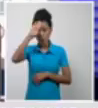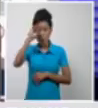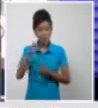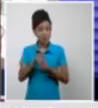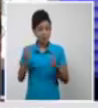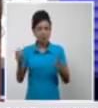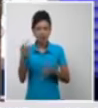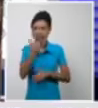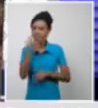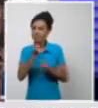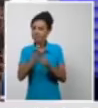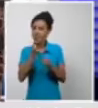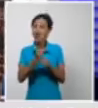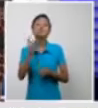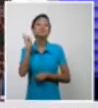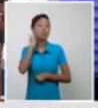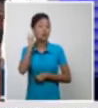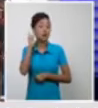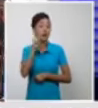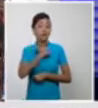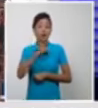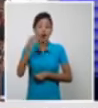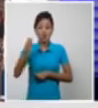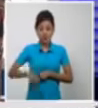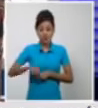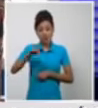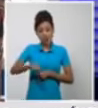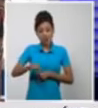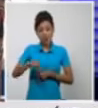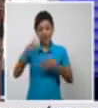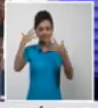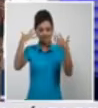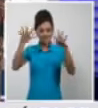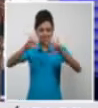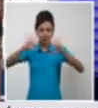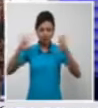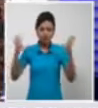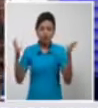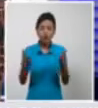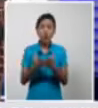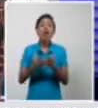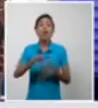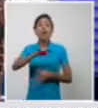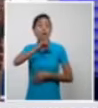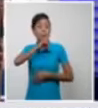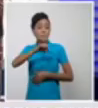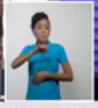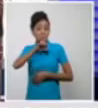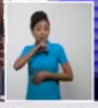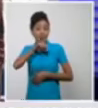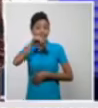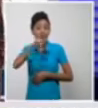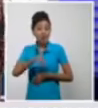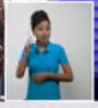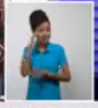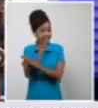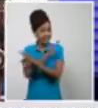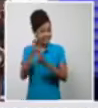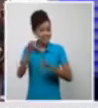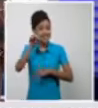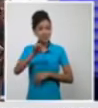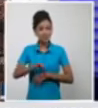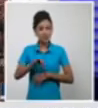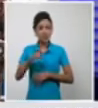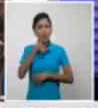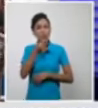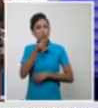mujeres, y quiero aprovechar la oportunidad para felicitar a todas las madres del sector de la ciencia, y un poco que reflexionemos.